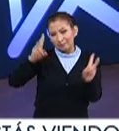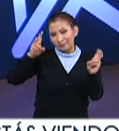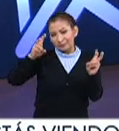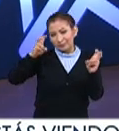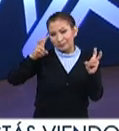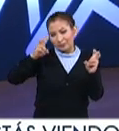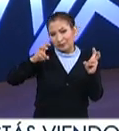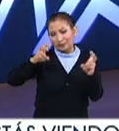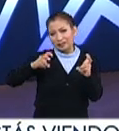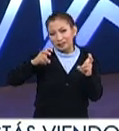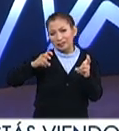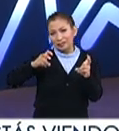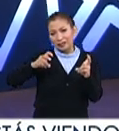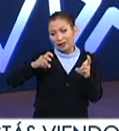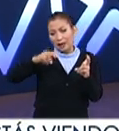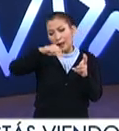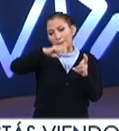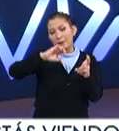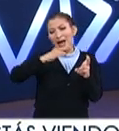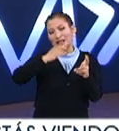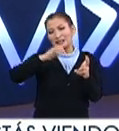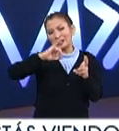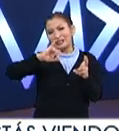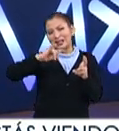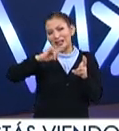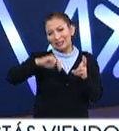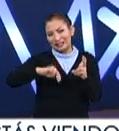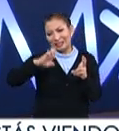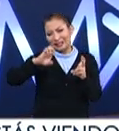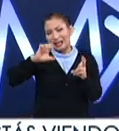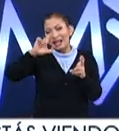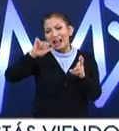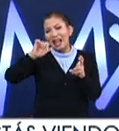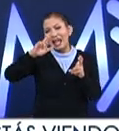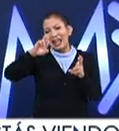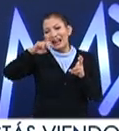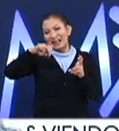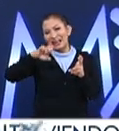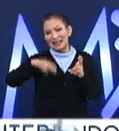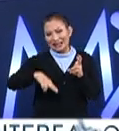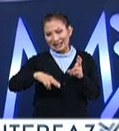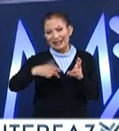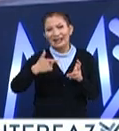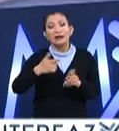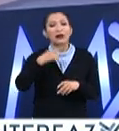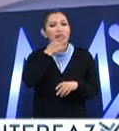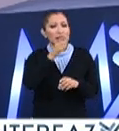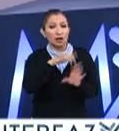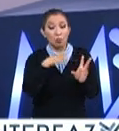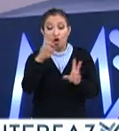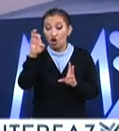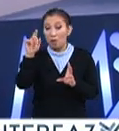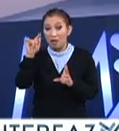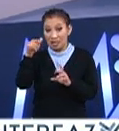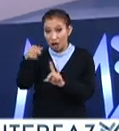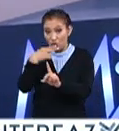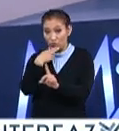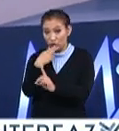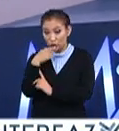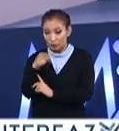llama el Machine Learning, también, por ejemplo, en la parte de la robótica, ¿no? Pero esencialmente, digamos, en la robótica,